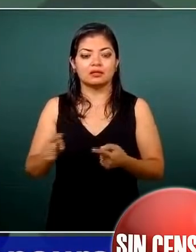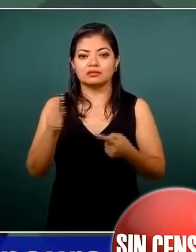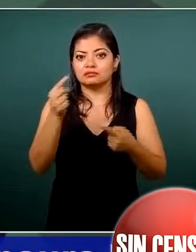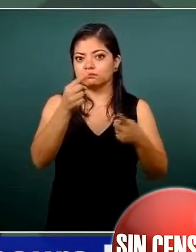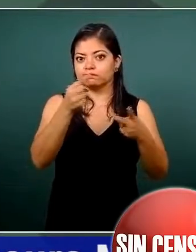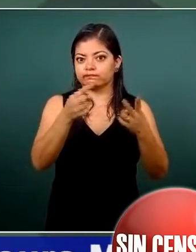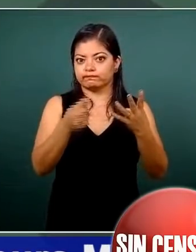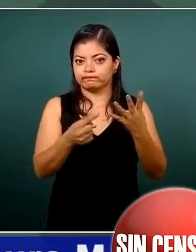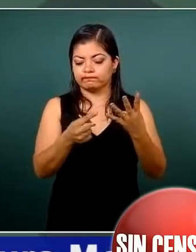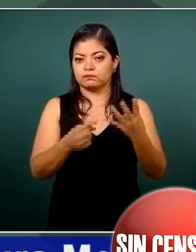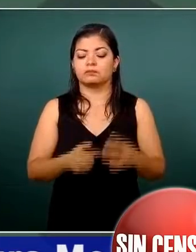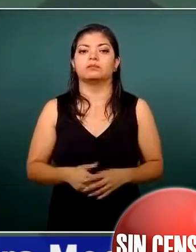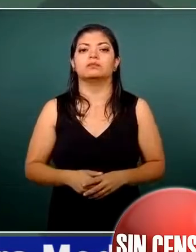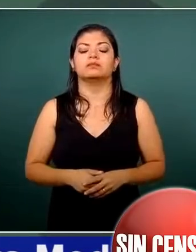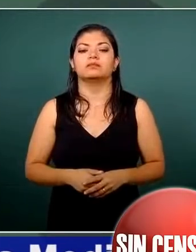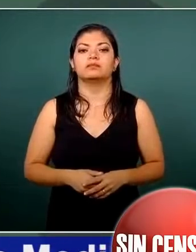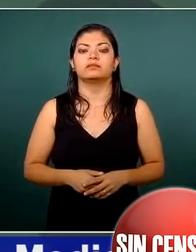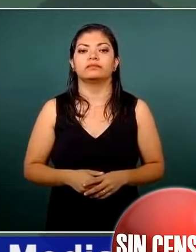opciones.